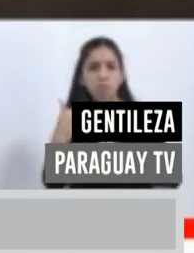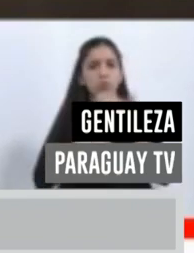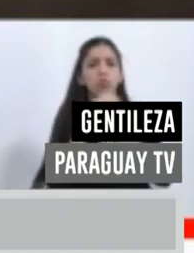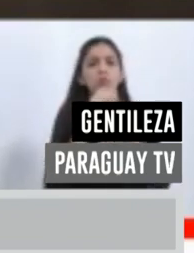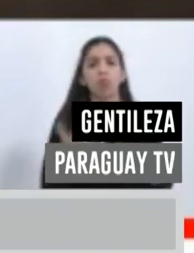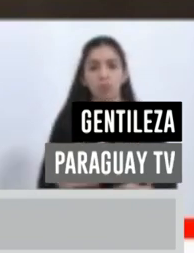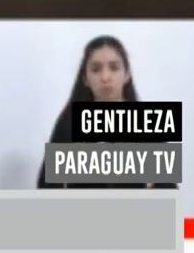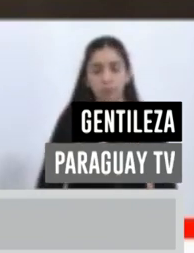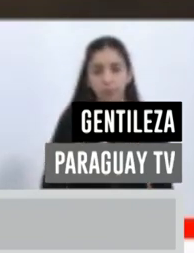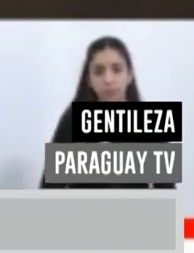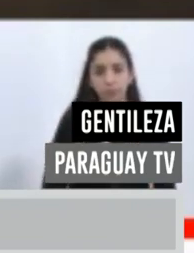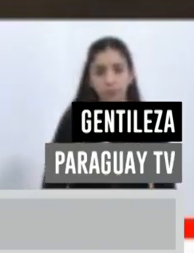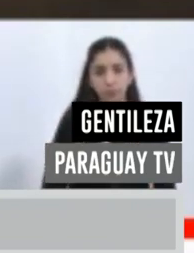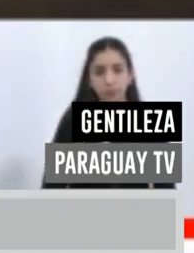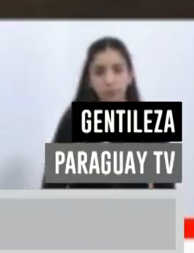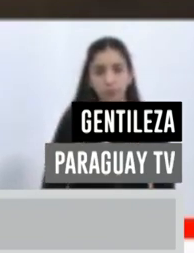de sus ideales.